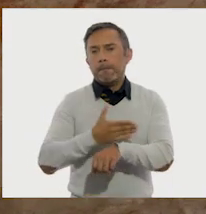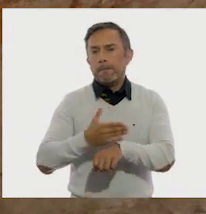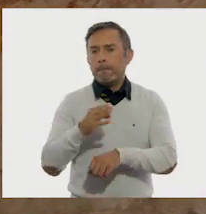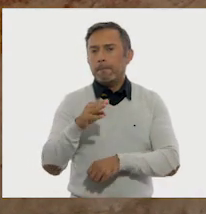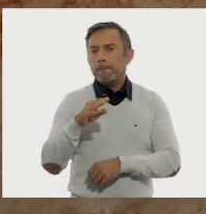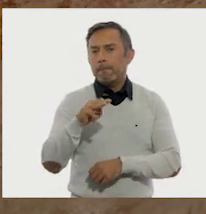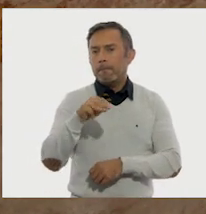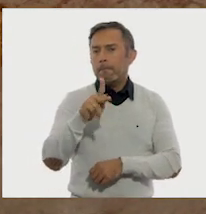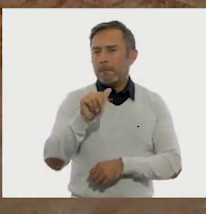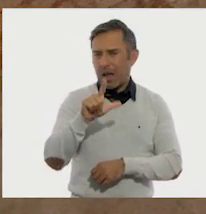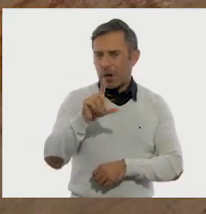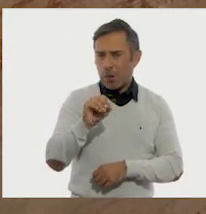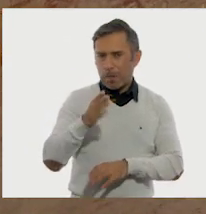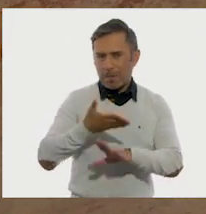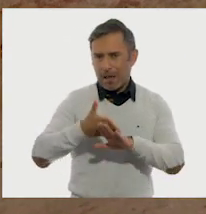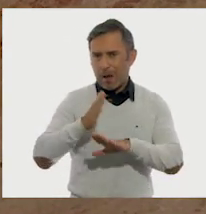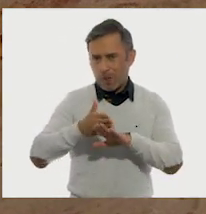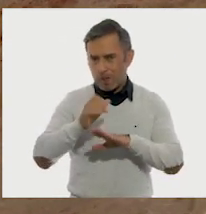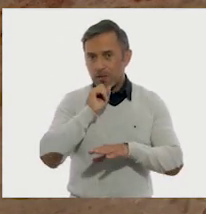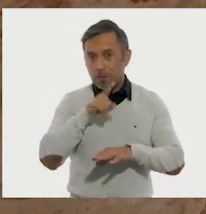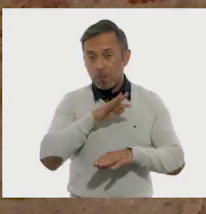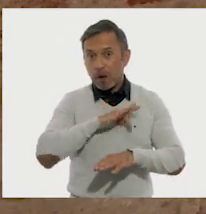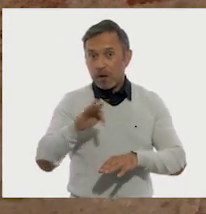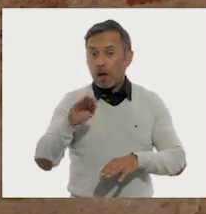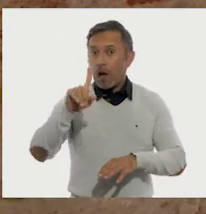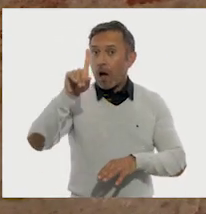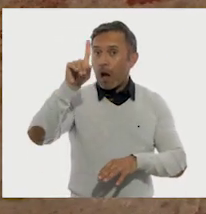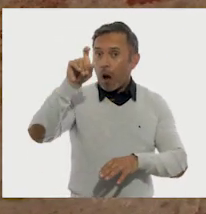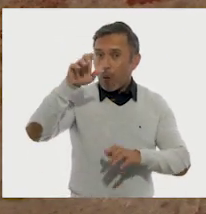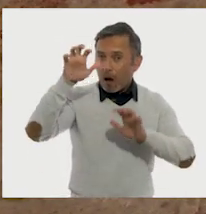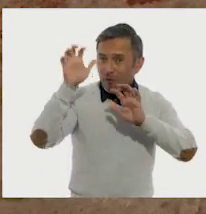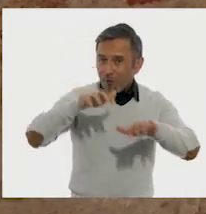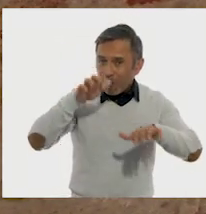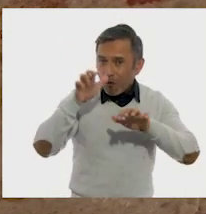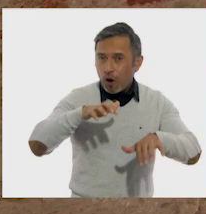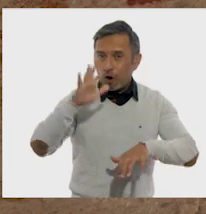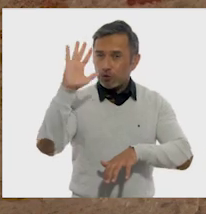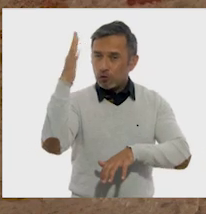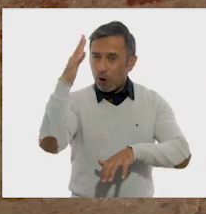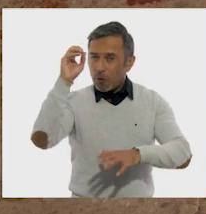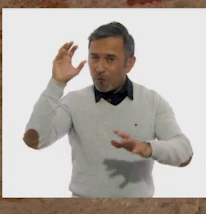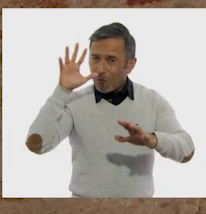el agua, el sol, no tan fácil lo puede destruir, no la borra tan fácil.